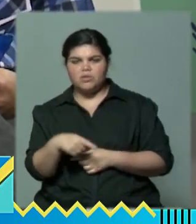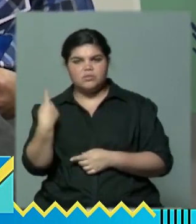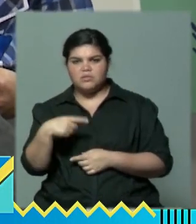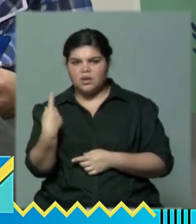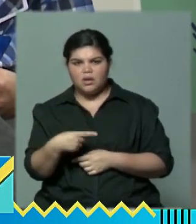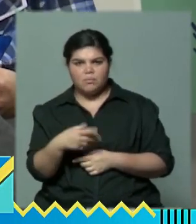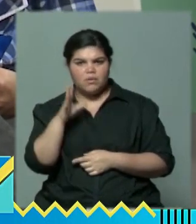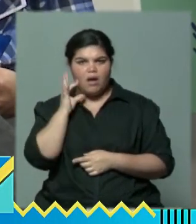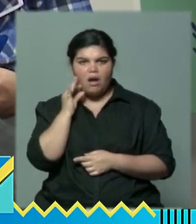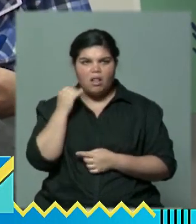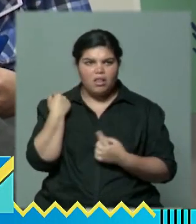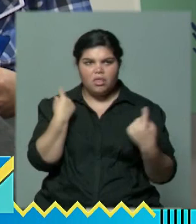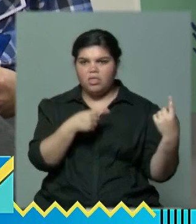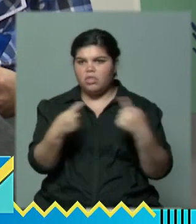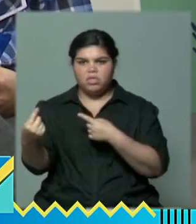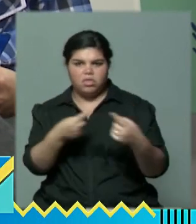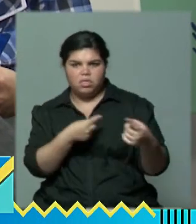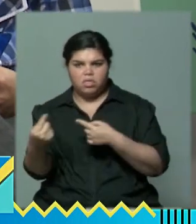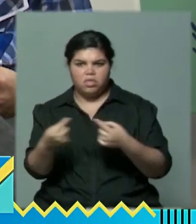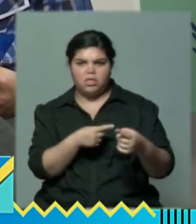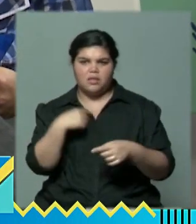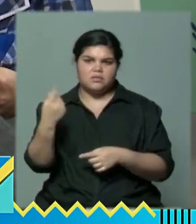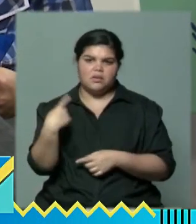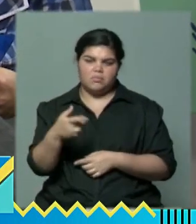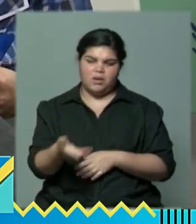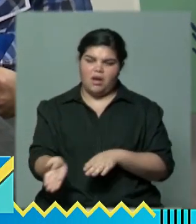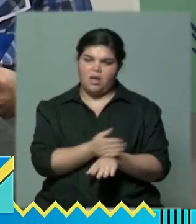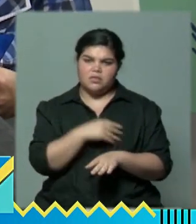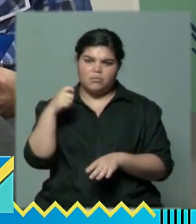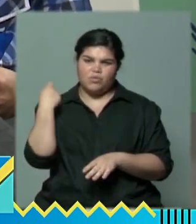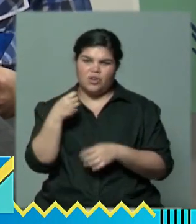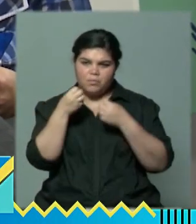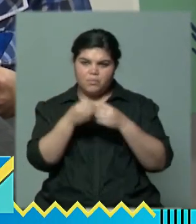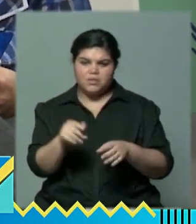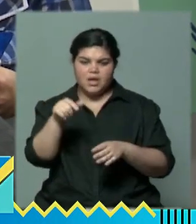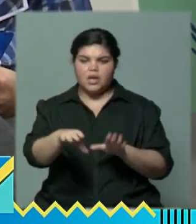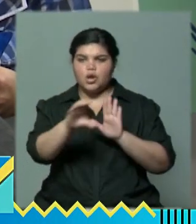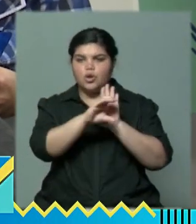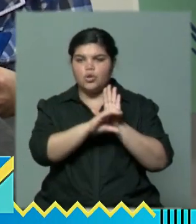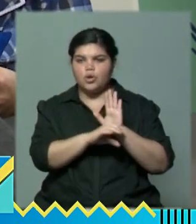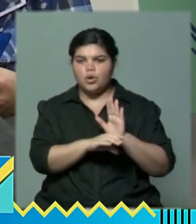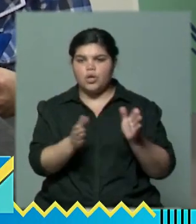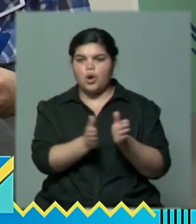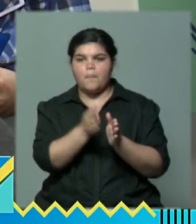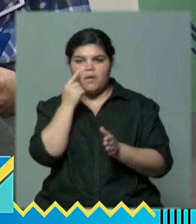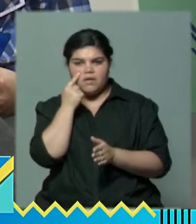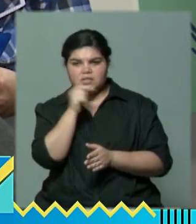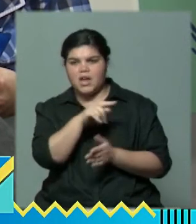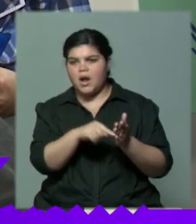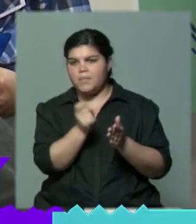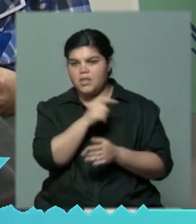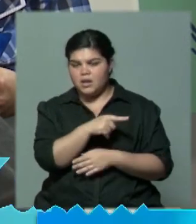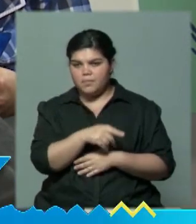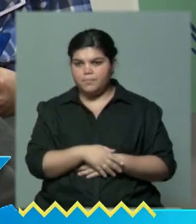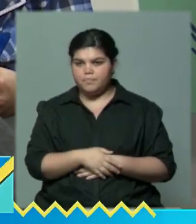alguna especie de disconformidad, y mencionábamos antes del comienzo del programa lo que se había dado con el código de convivencia en Capital, cuando en su momento